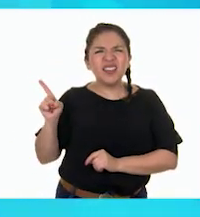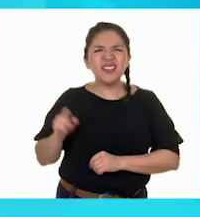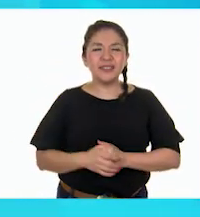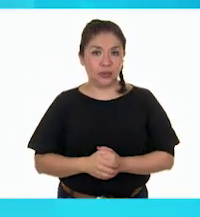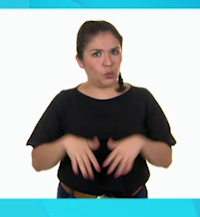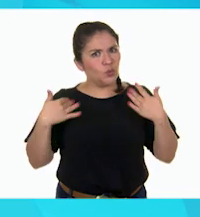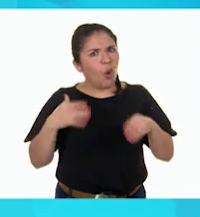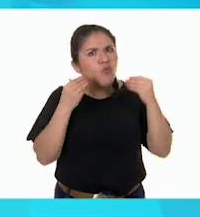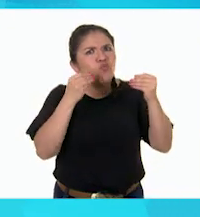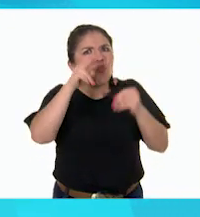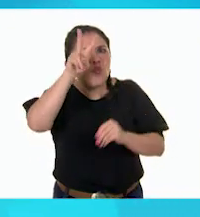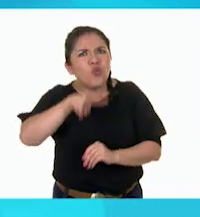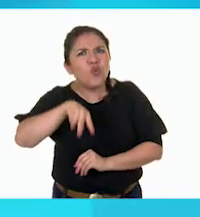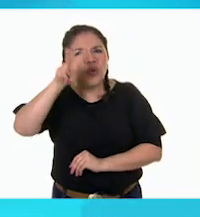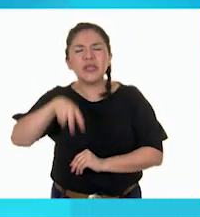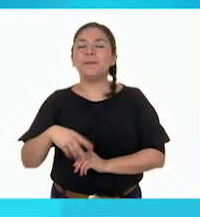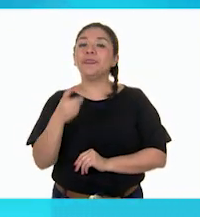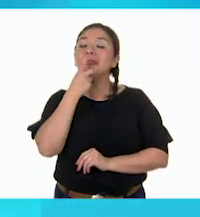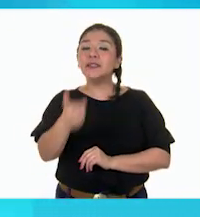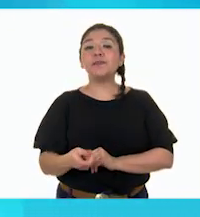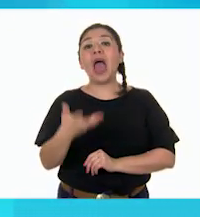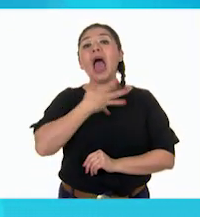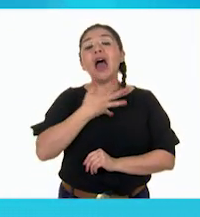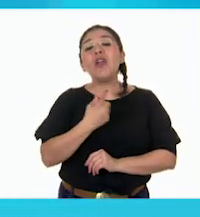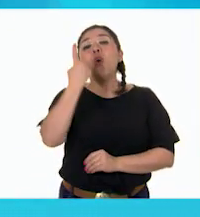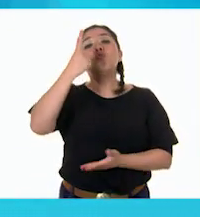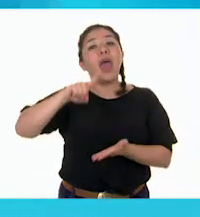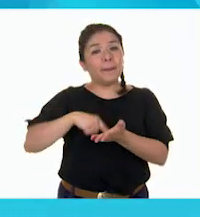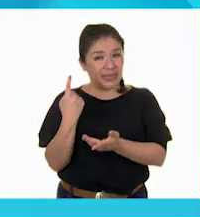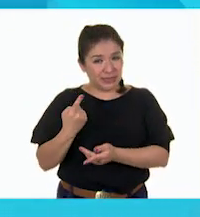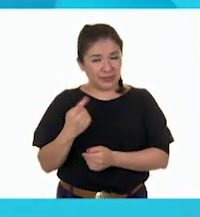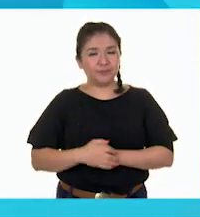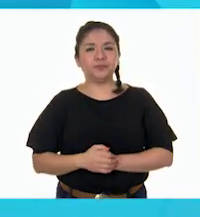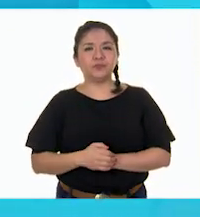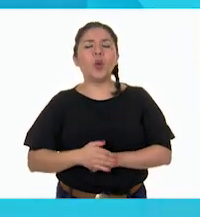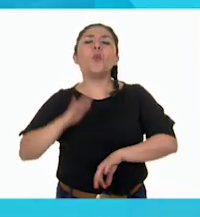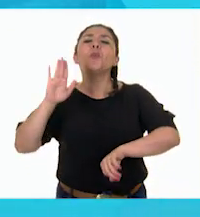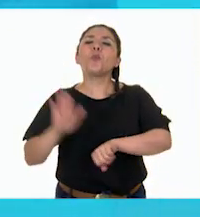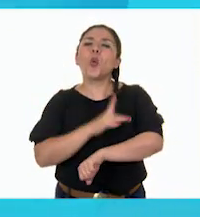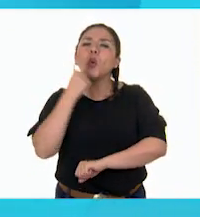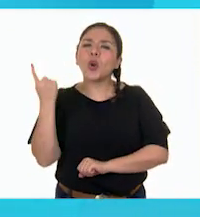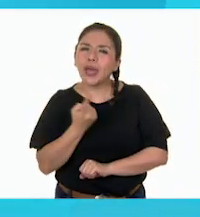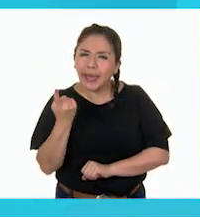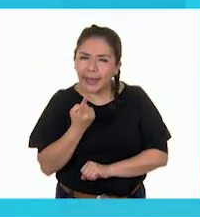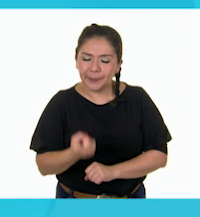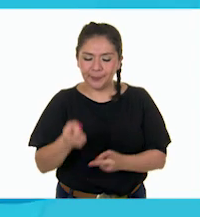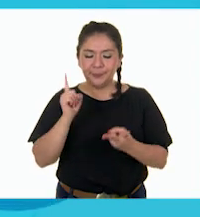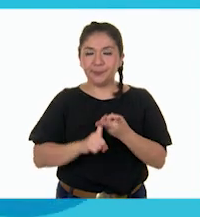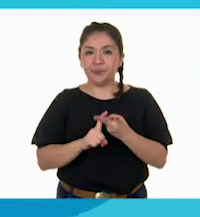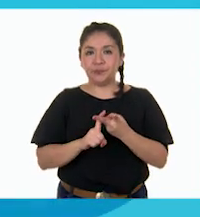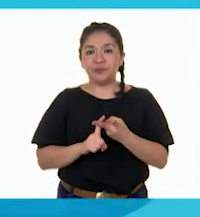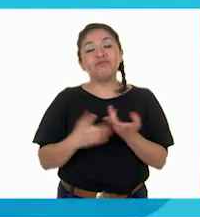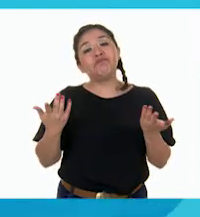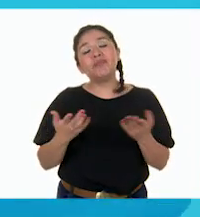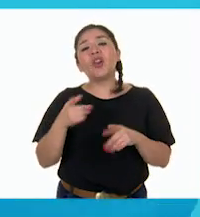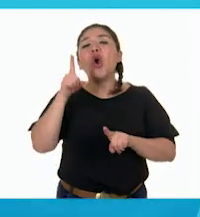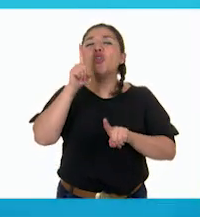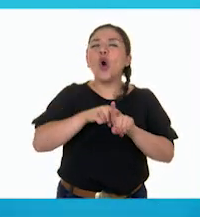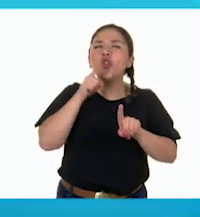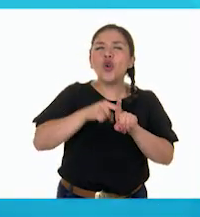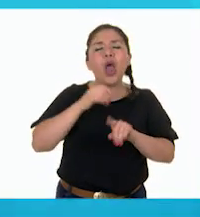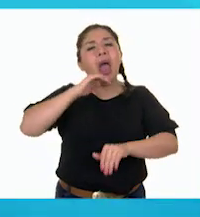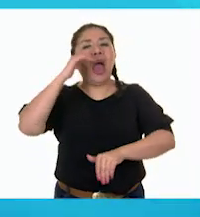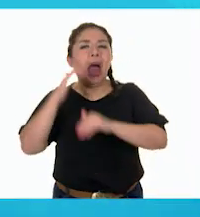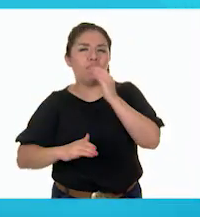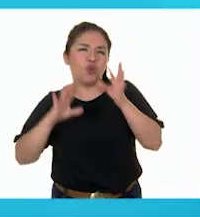hay muchas. Había una vez. Sí. Porque. Sí. Y colorín colorado,